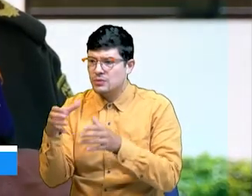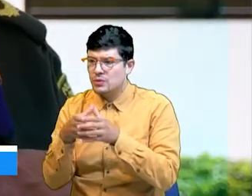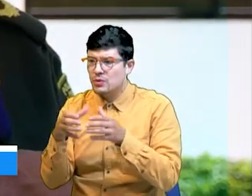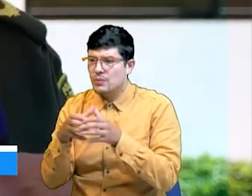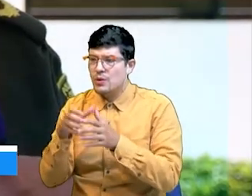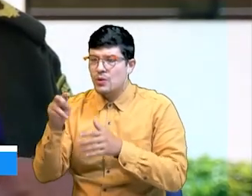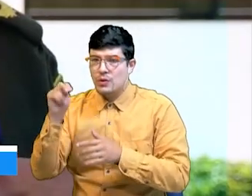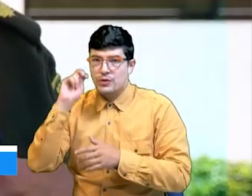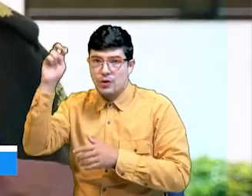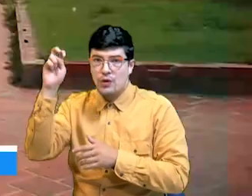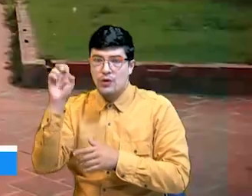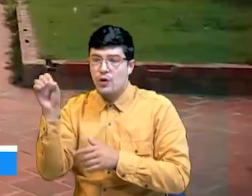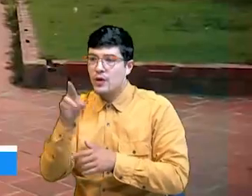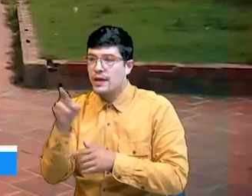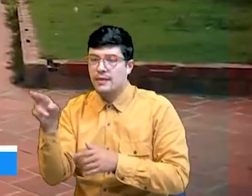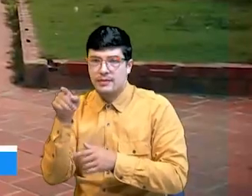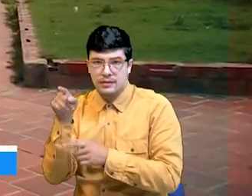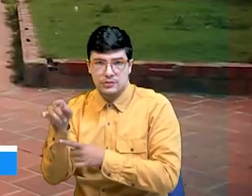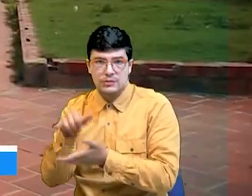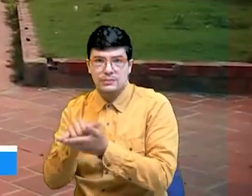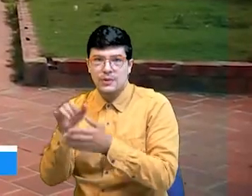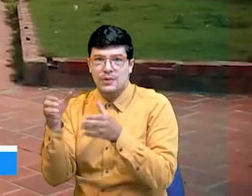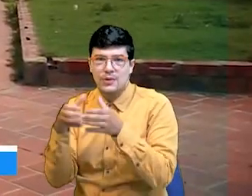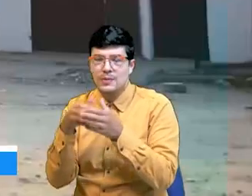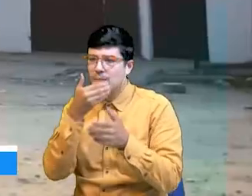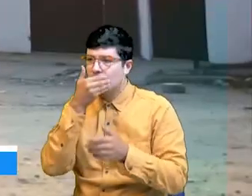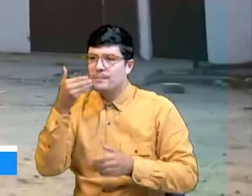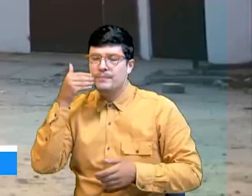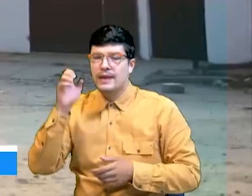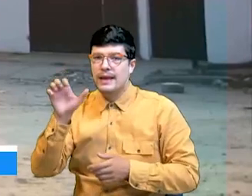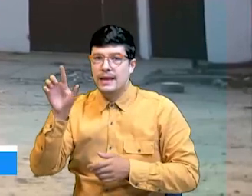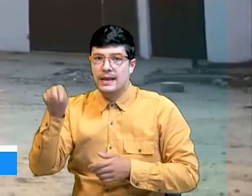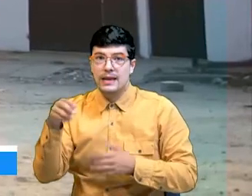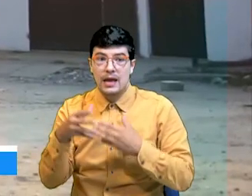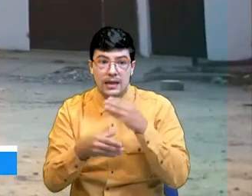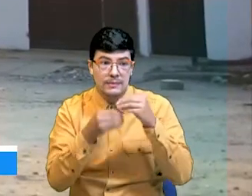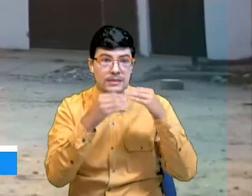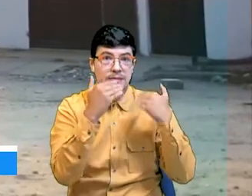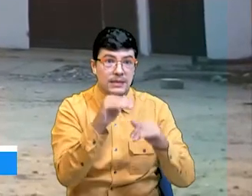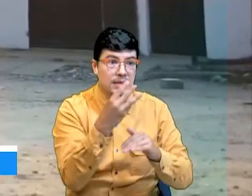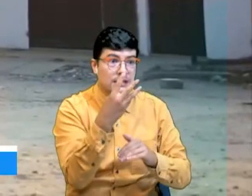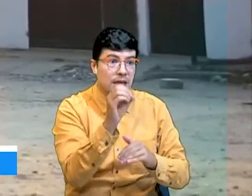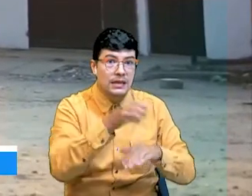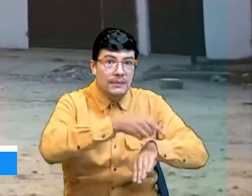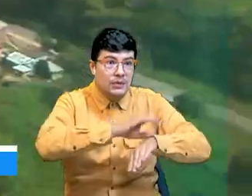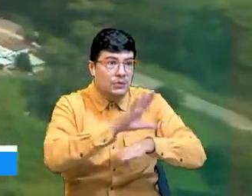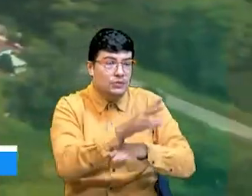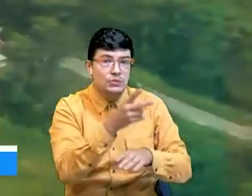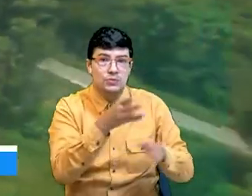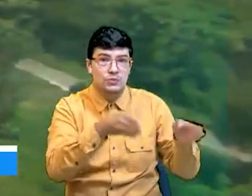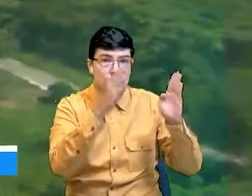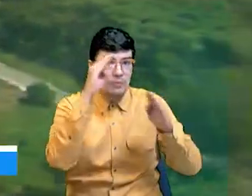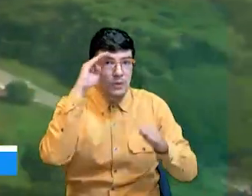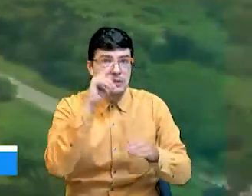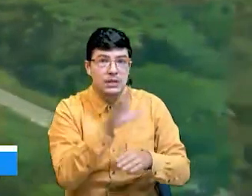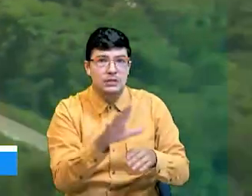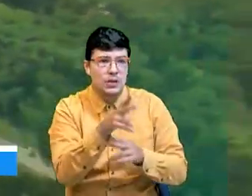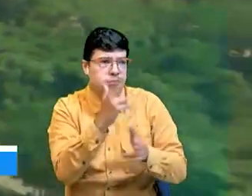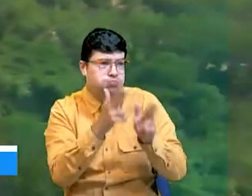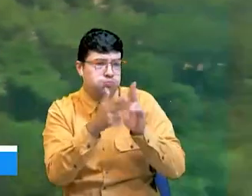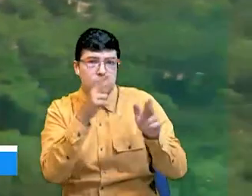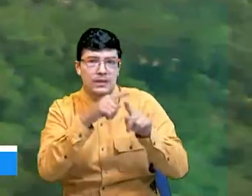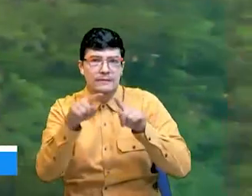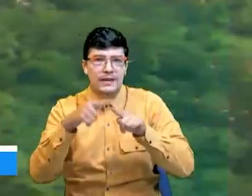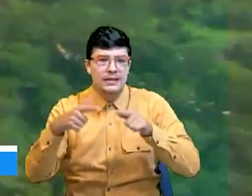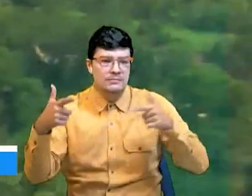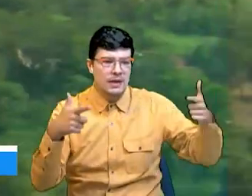el frente nororiental del ELN. Además, en menos de 30 minutos, la estación de policía recibió dos ataques con disparos de diferentes